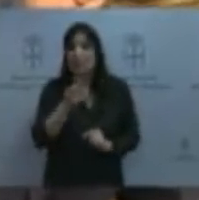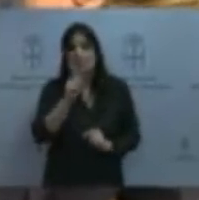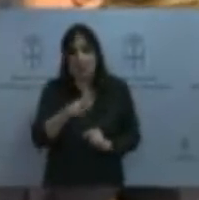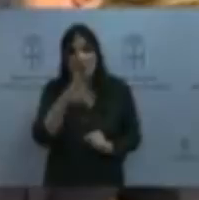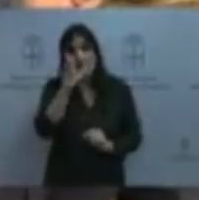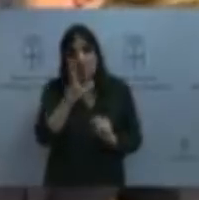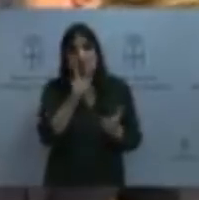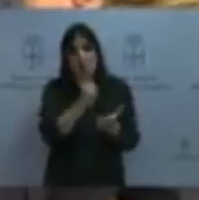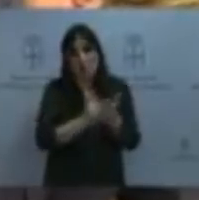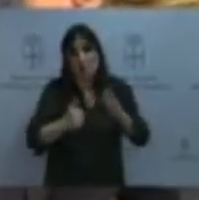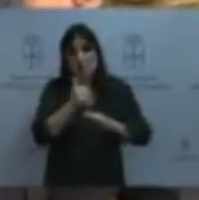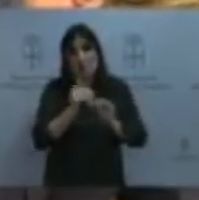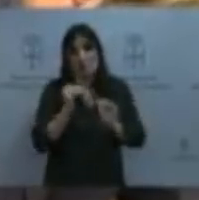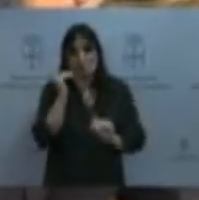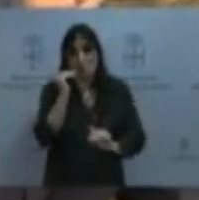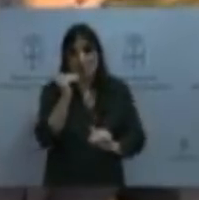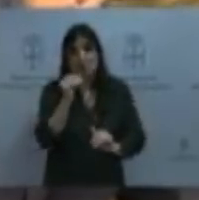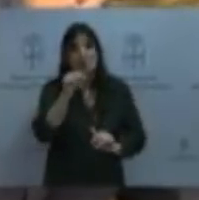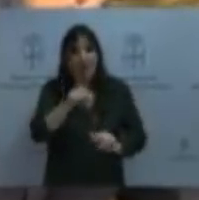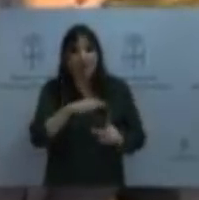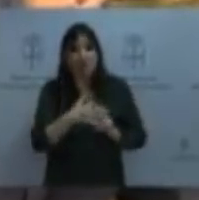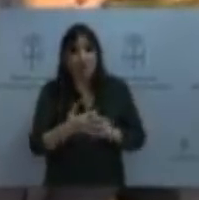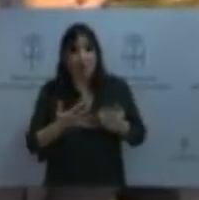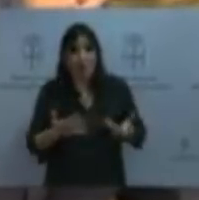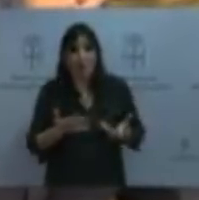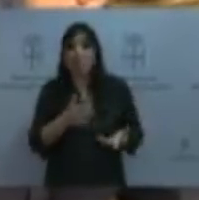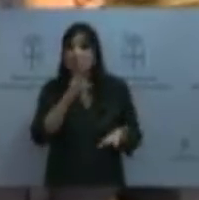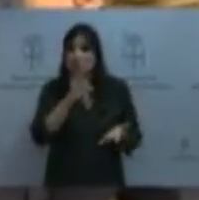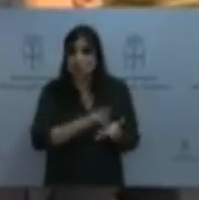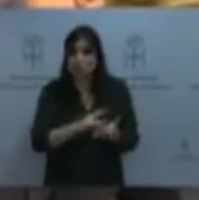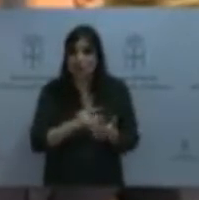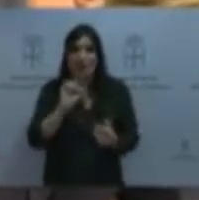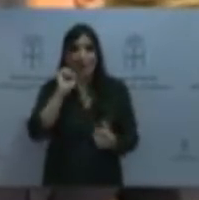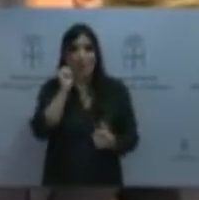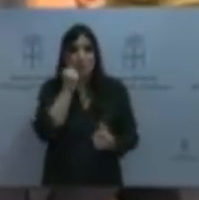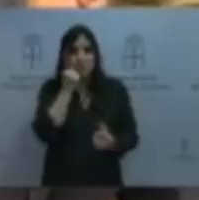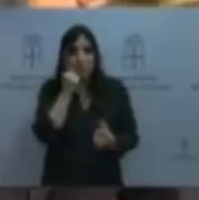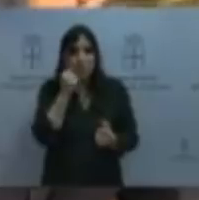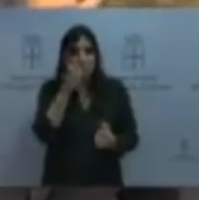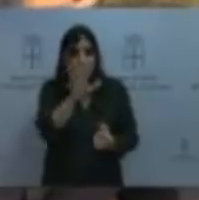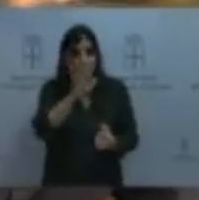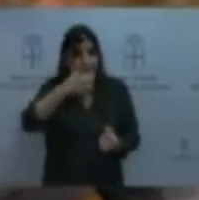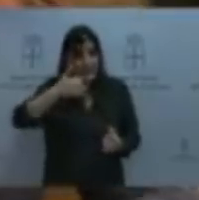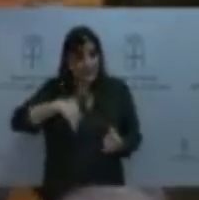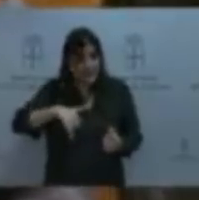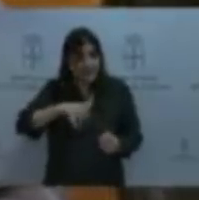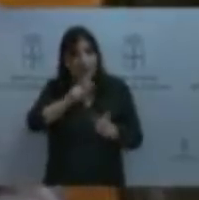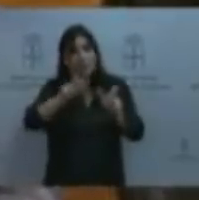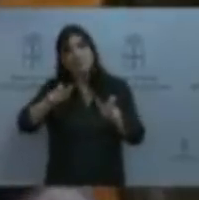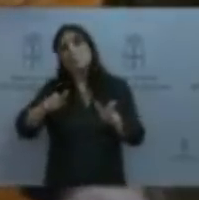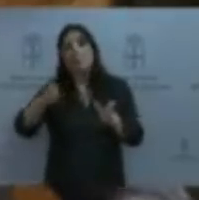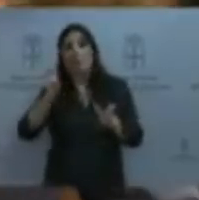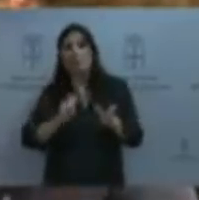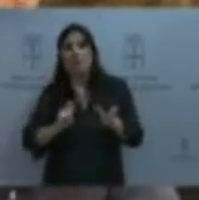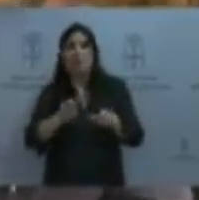nos encontramos con que, una vez presentado dicho recurso, se ha sabido que parte del personal, y esto es público, que formaba parte de la estructura del cuadro